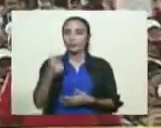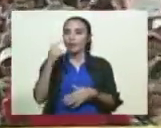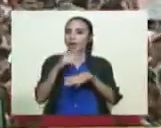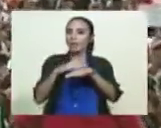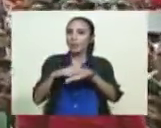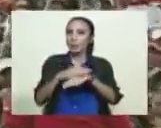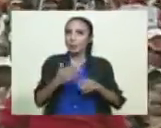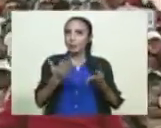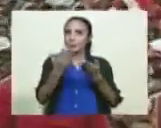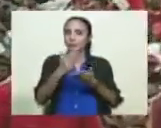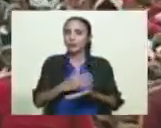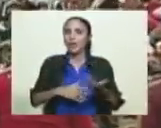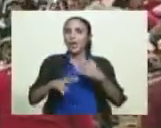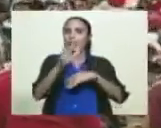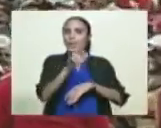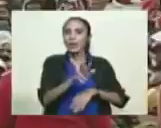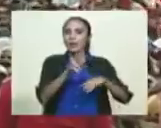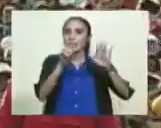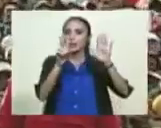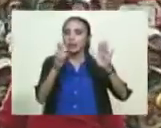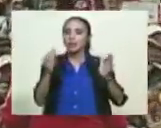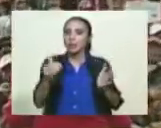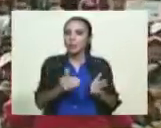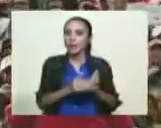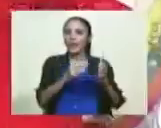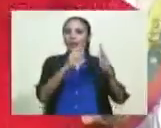entregado 37 mil viviendas.